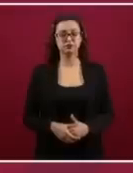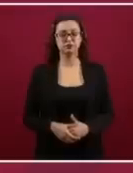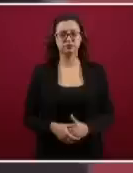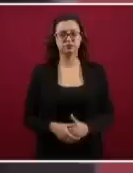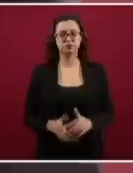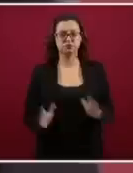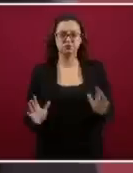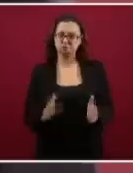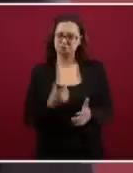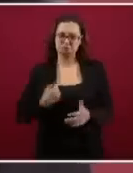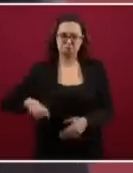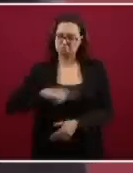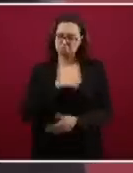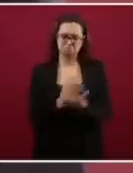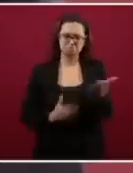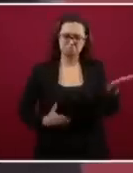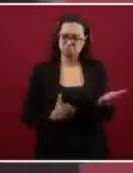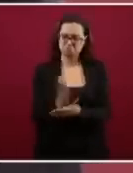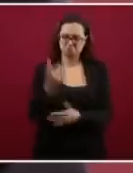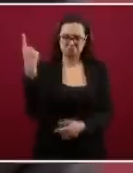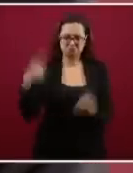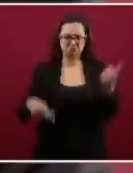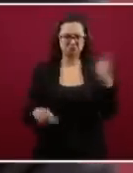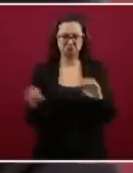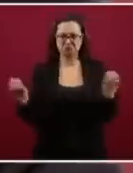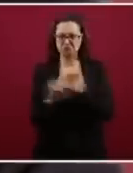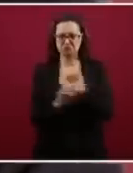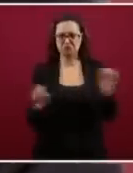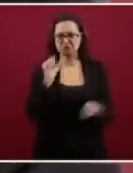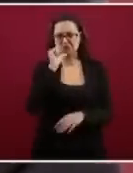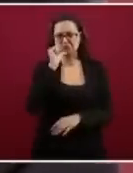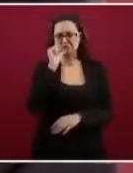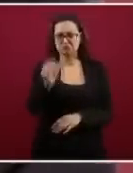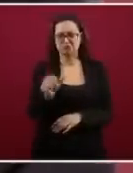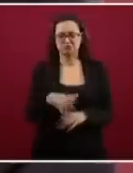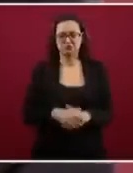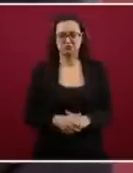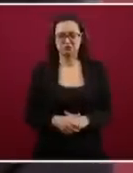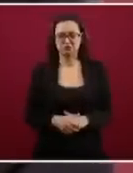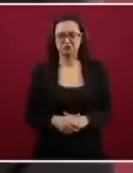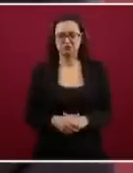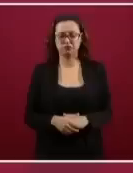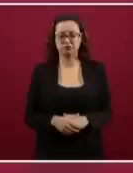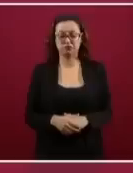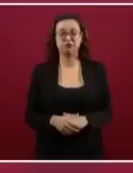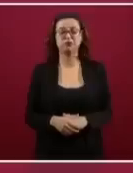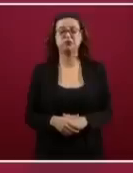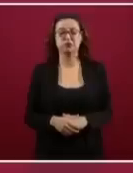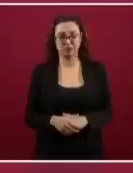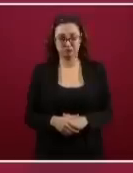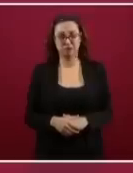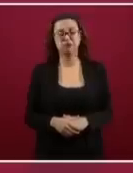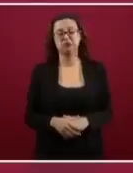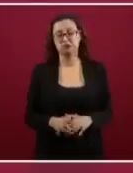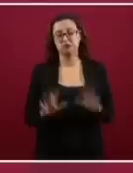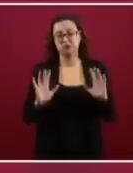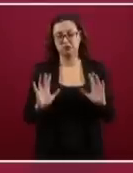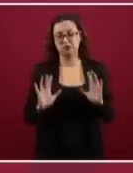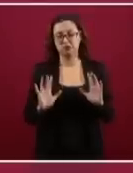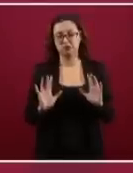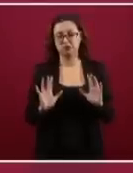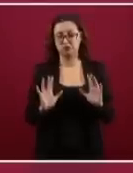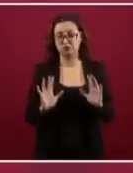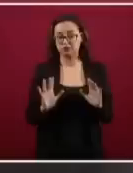nos metemos nosotros en estos asuntos. Sí celebro que no se tolere